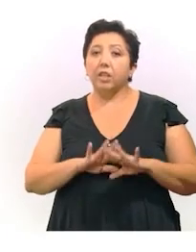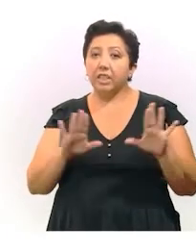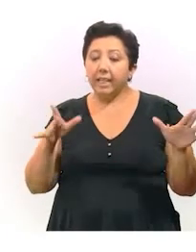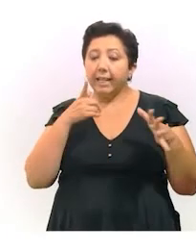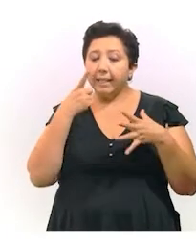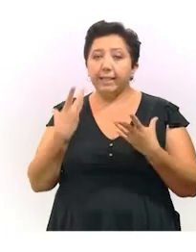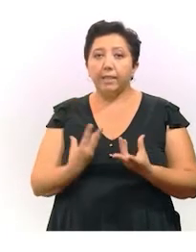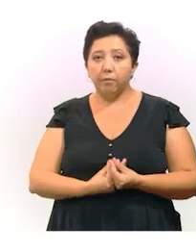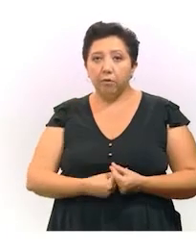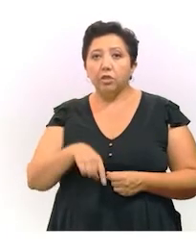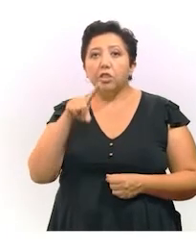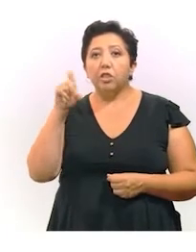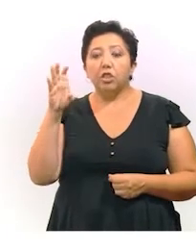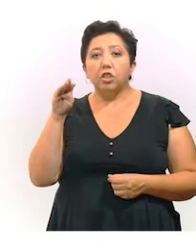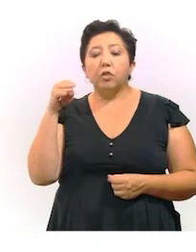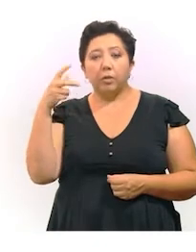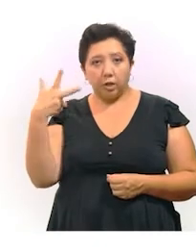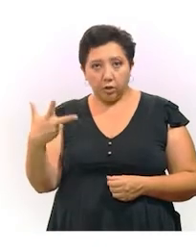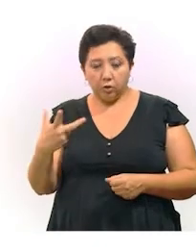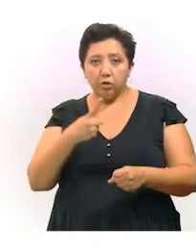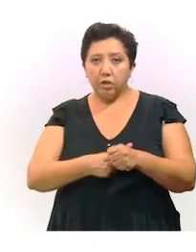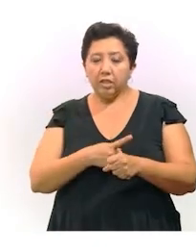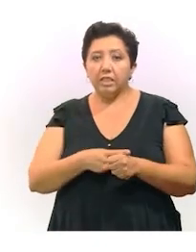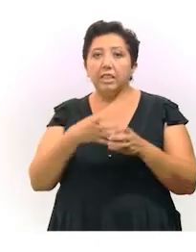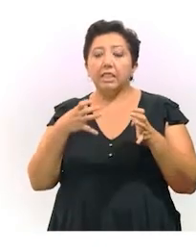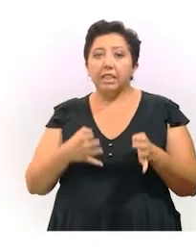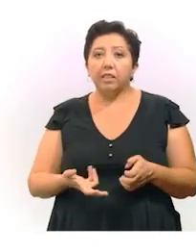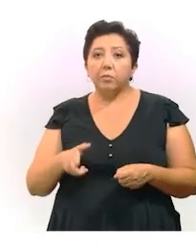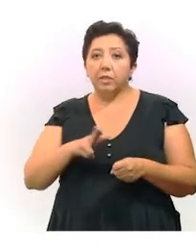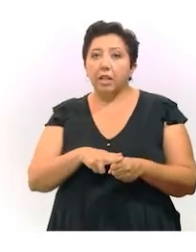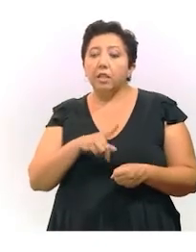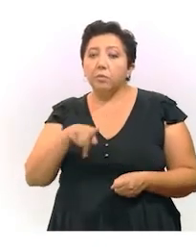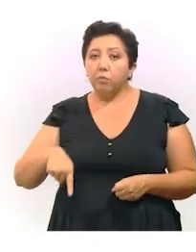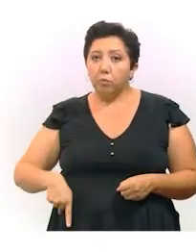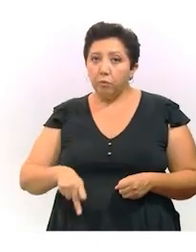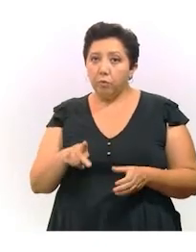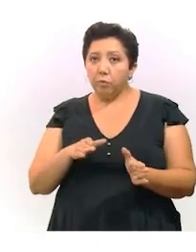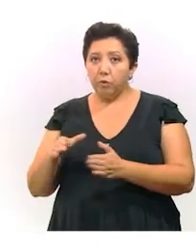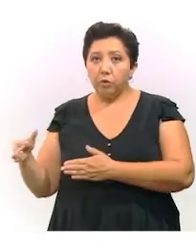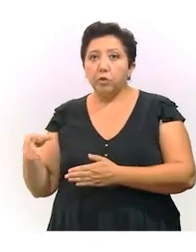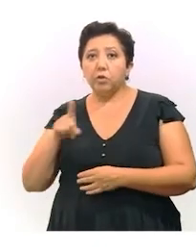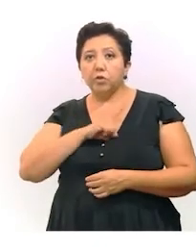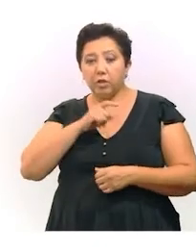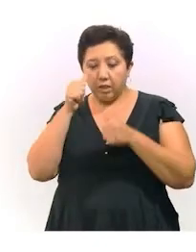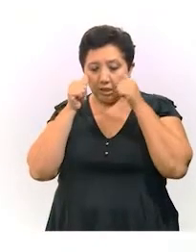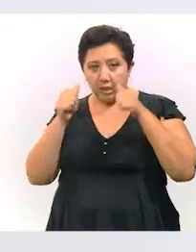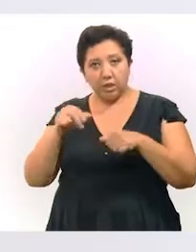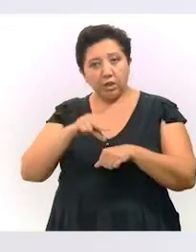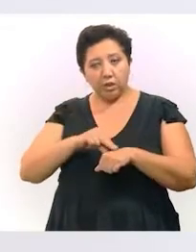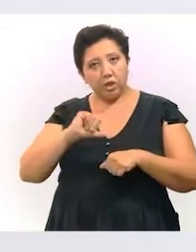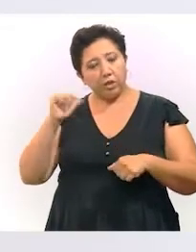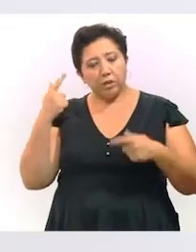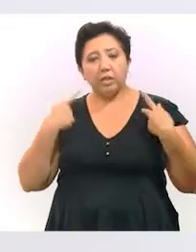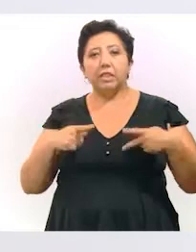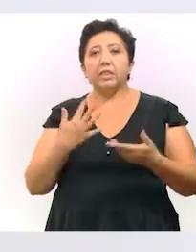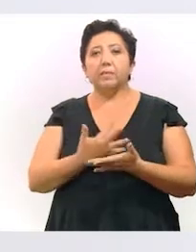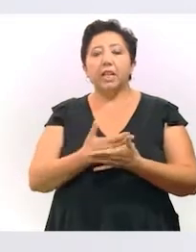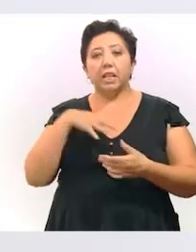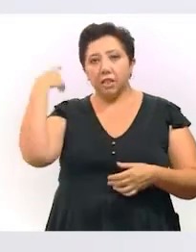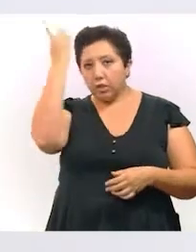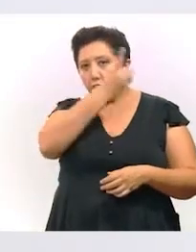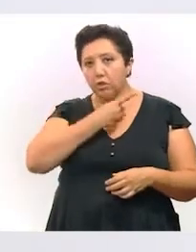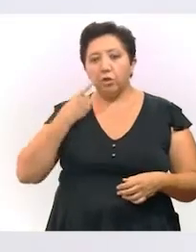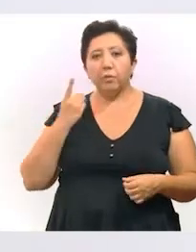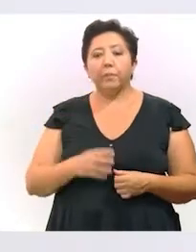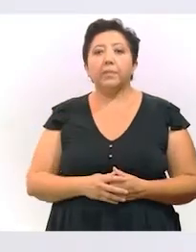Como ya mencionamos, 198 de los casos positivos están en hospitales públicos y en aislamiento total. Hay otros pacientes a la